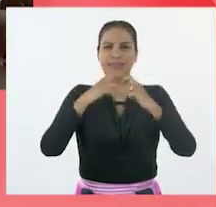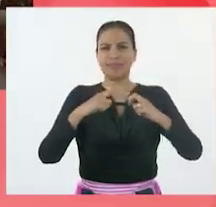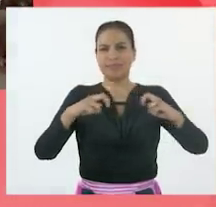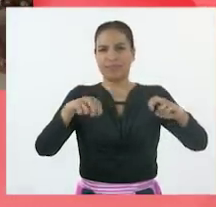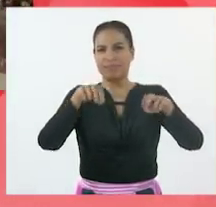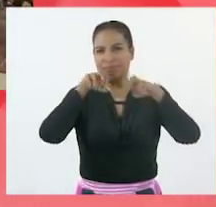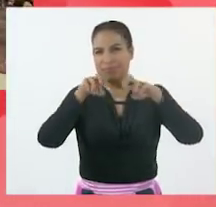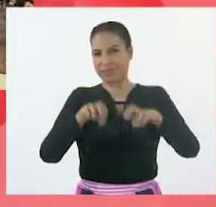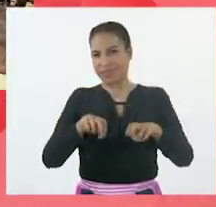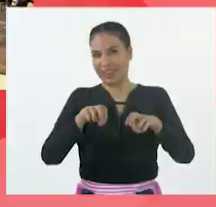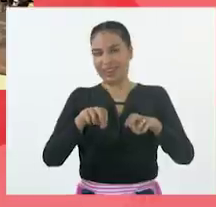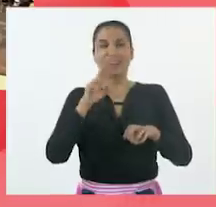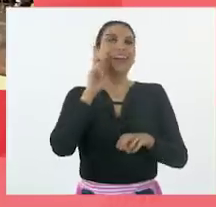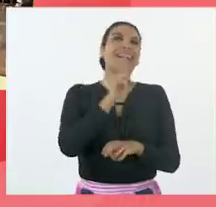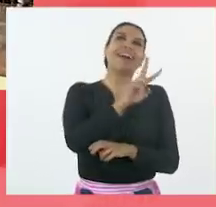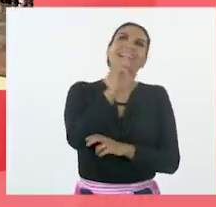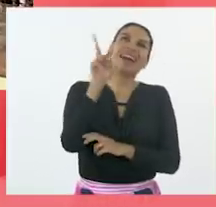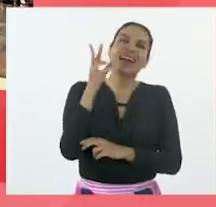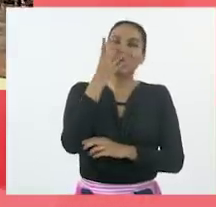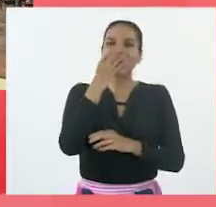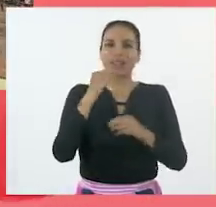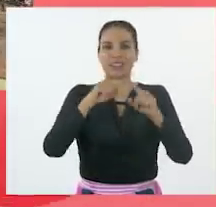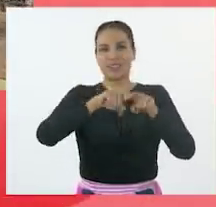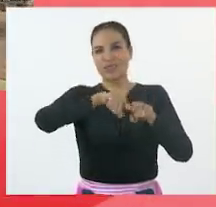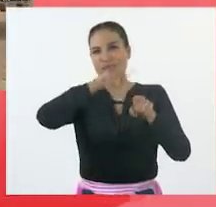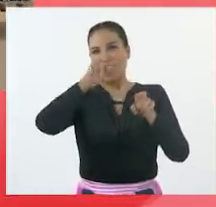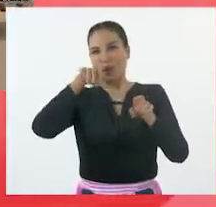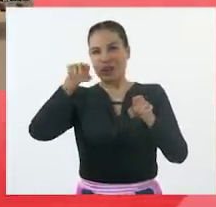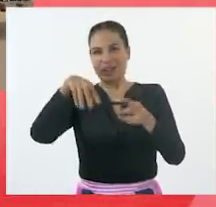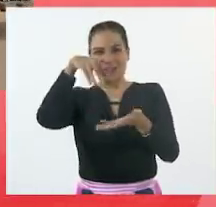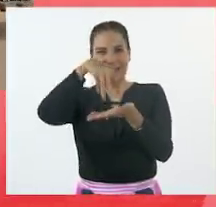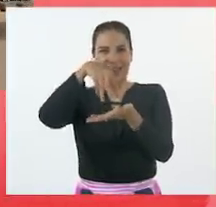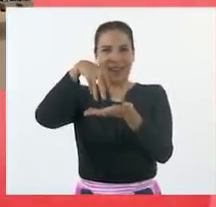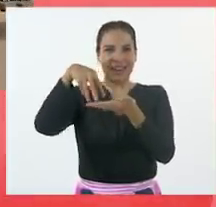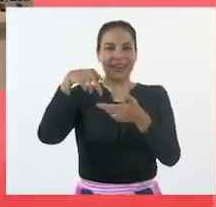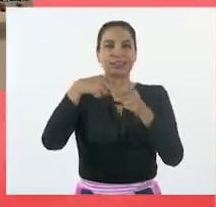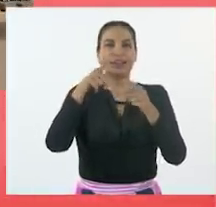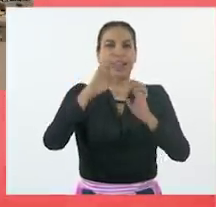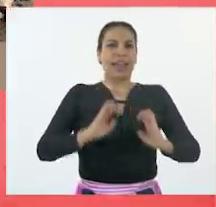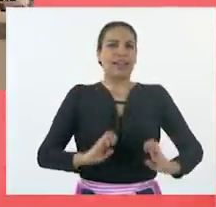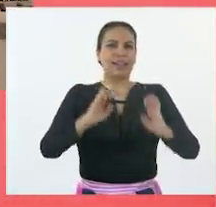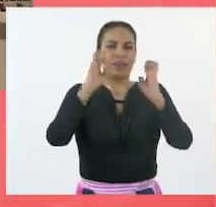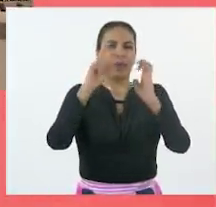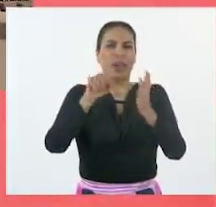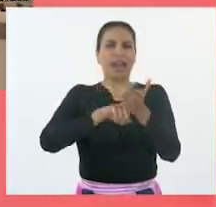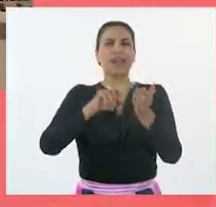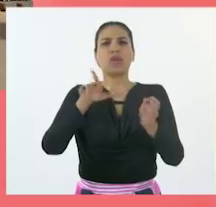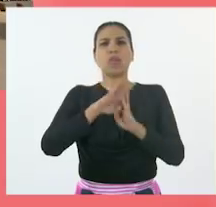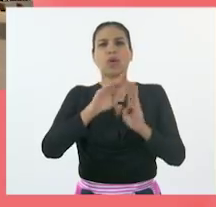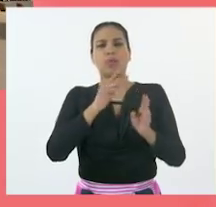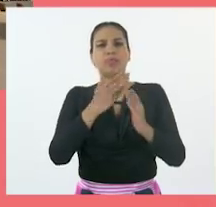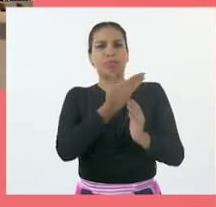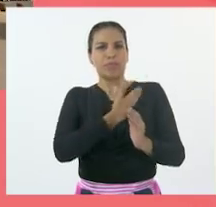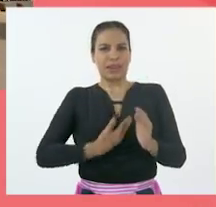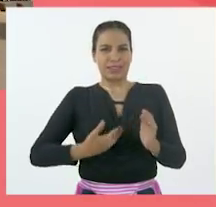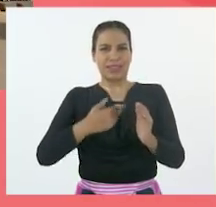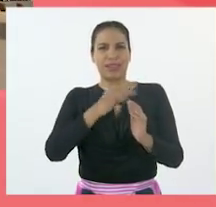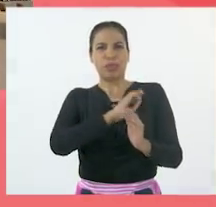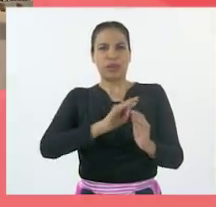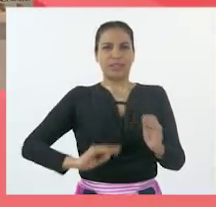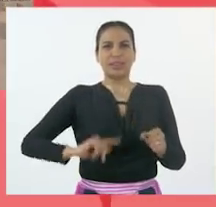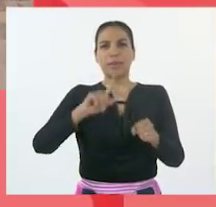de sus bancas y admirar los portales. El edificio que actualmente ocupa la presidencia municipal es del siglo